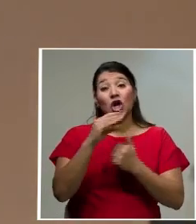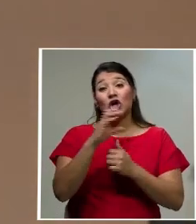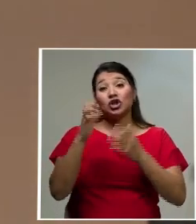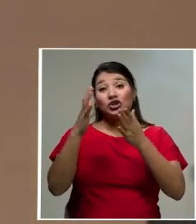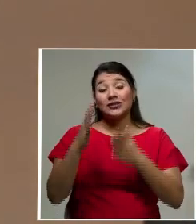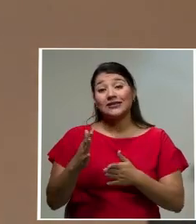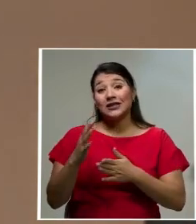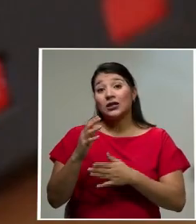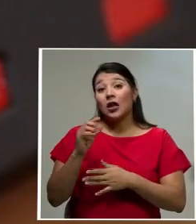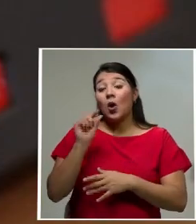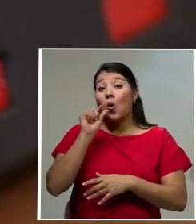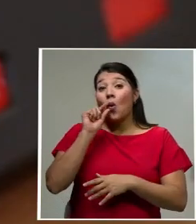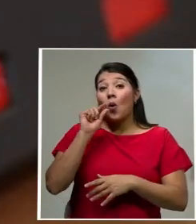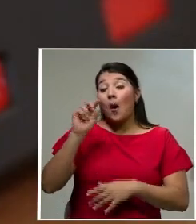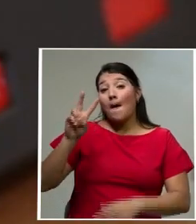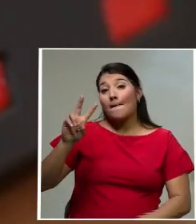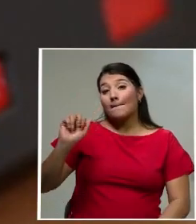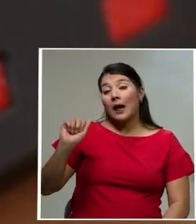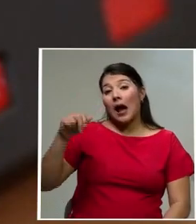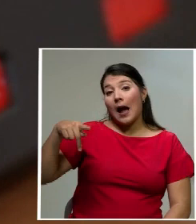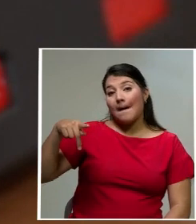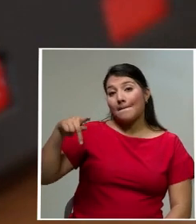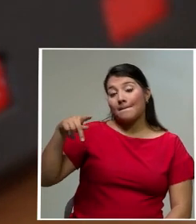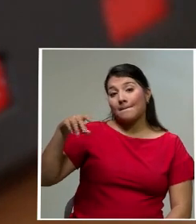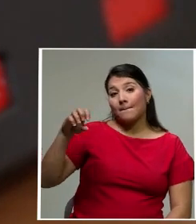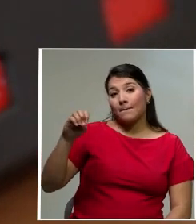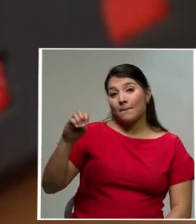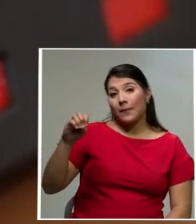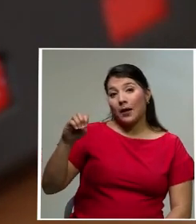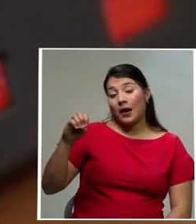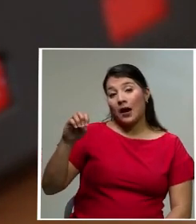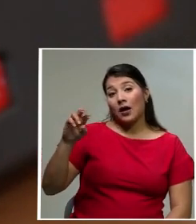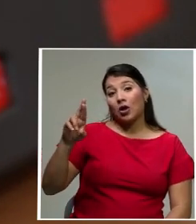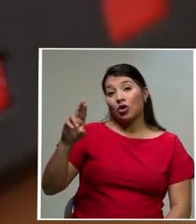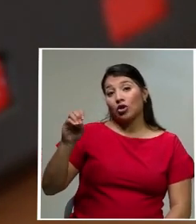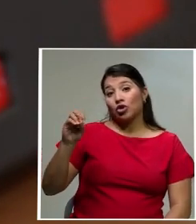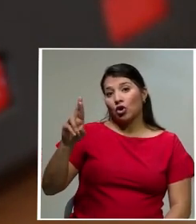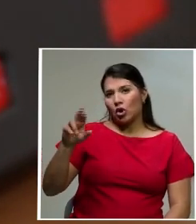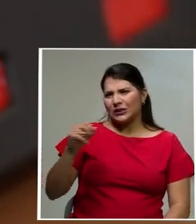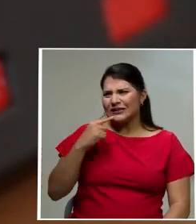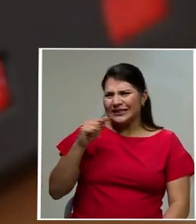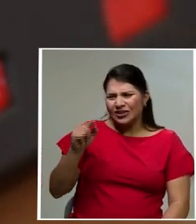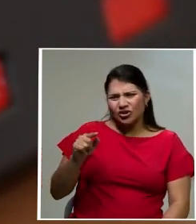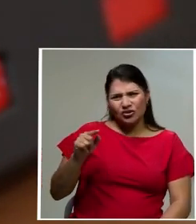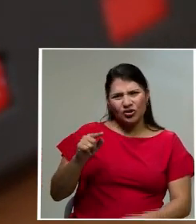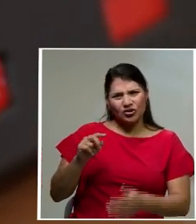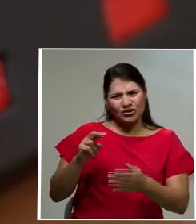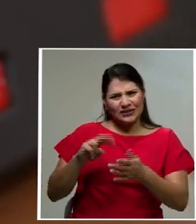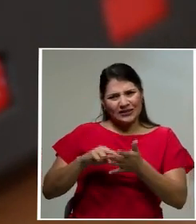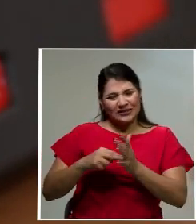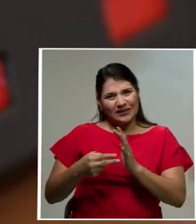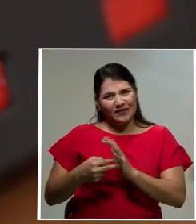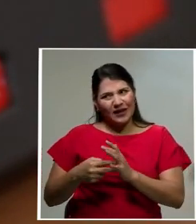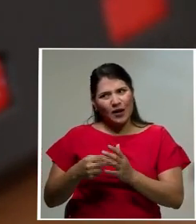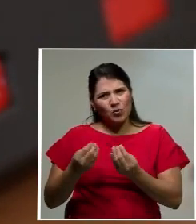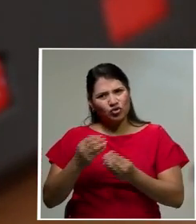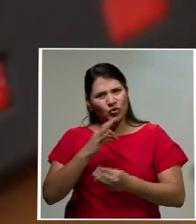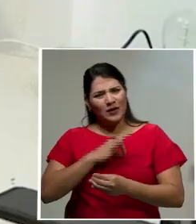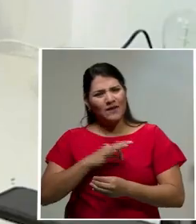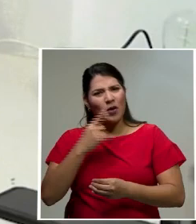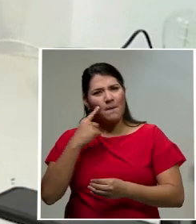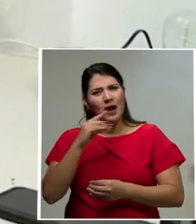consideran que esto será una traba a un producto que es beneficioso para dejar de fumar. Creemos que este impuesto adicional vendrá